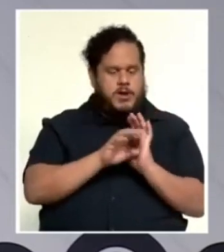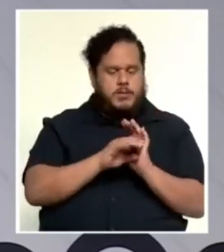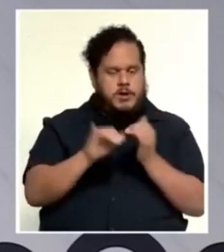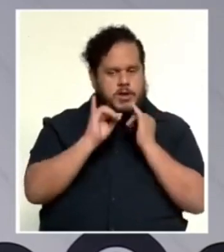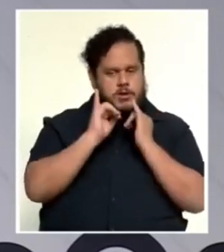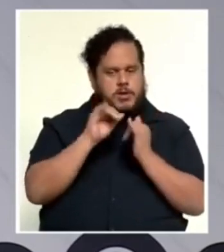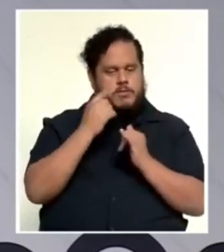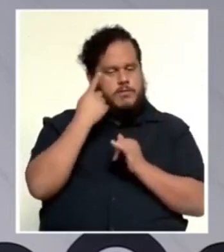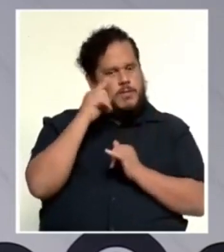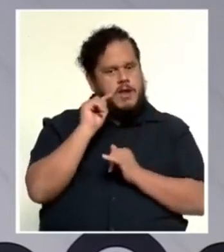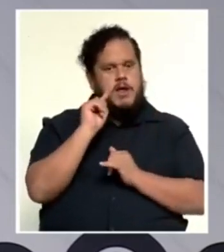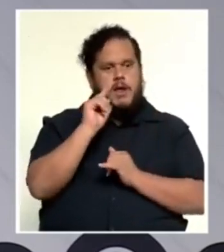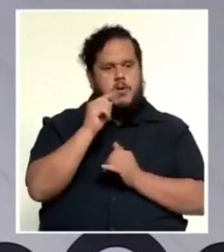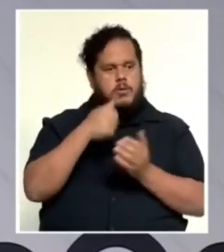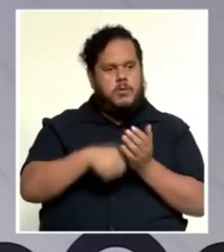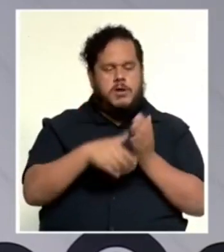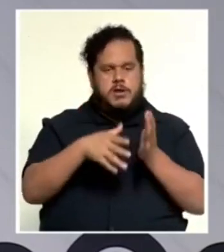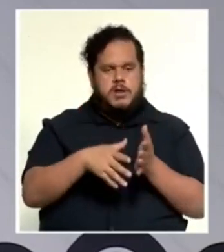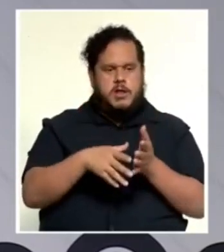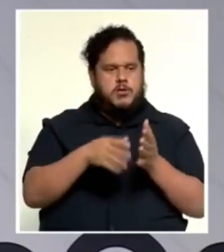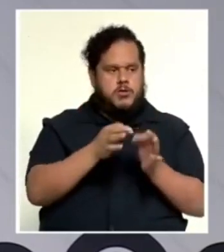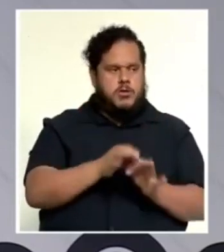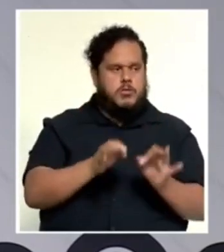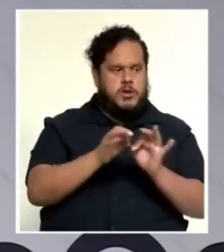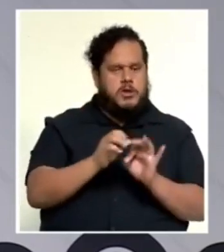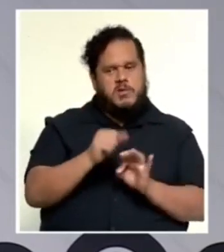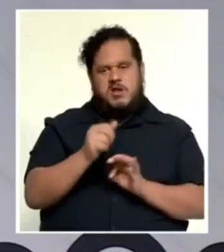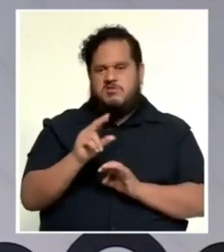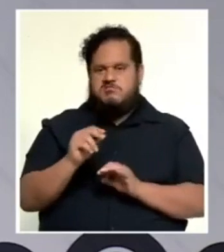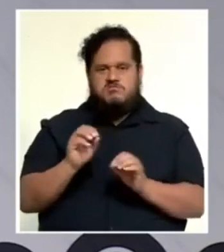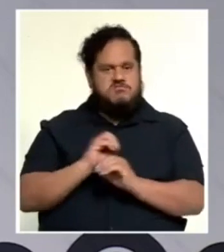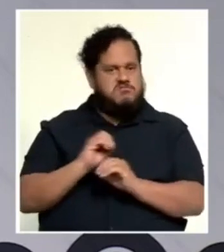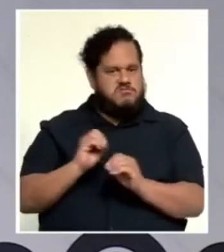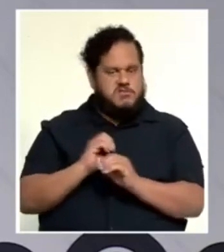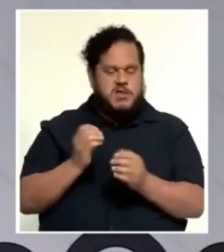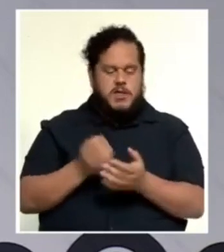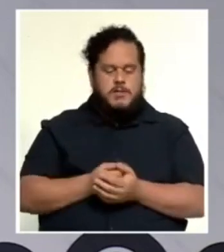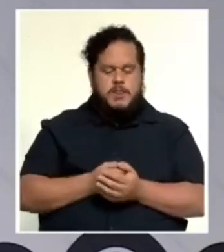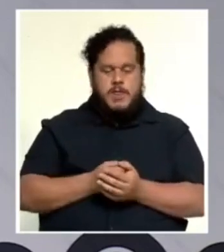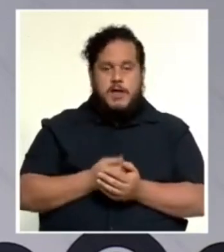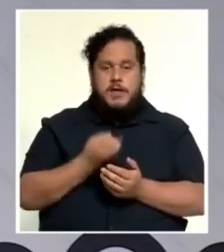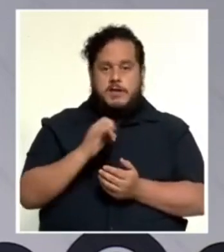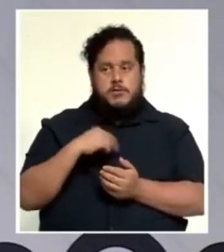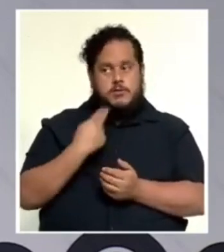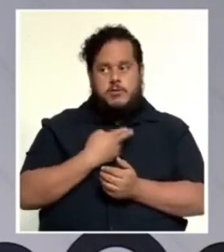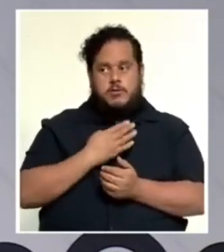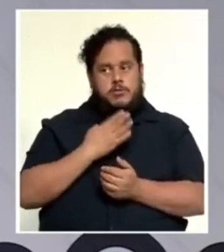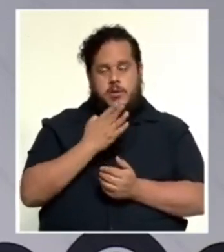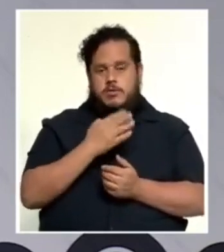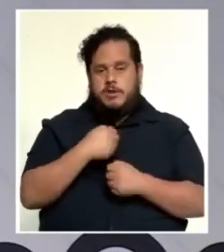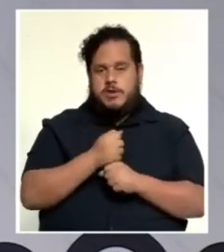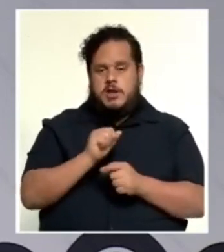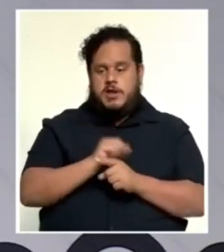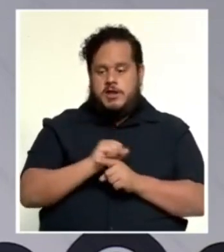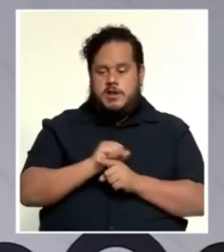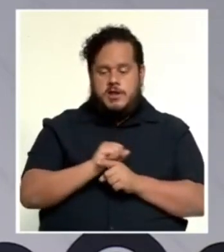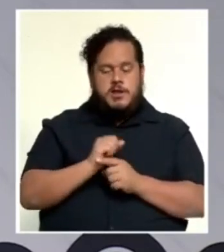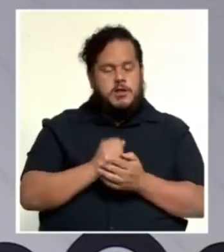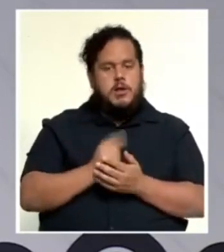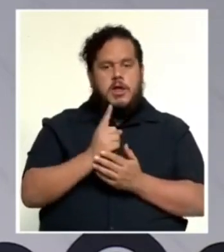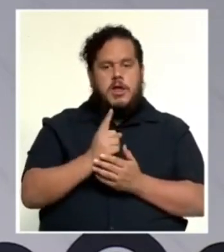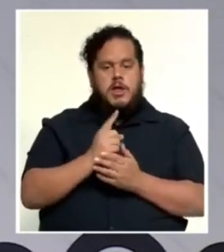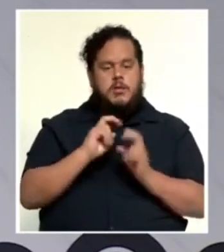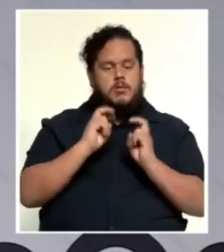Para un candidato pesan muchísimo, para otro candidato no pesan prácticamente nada. Si nos vamos a hacer este ejercicio, pues en un